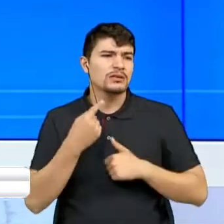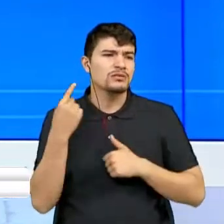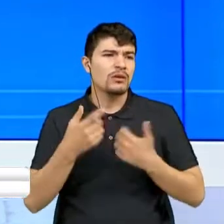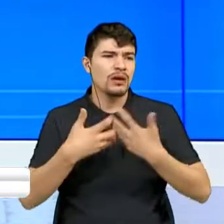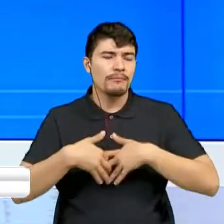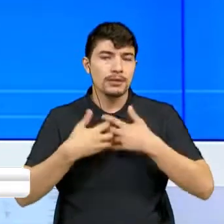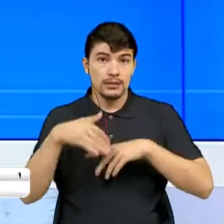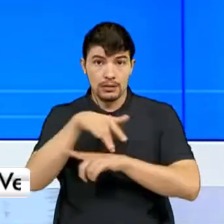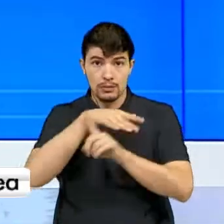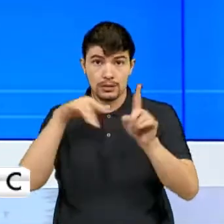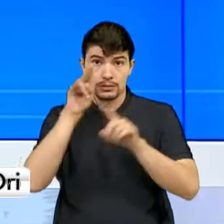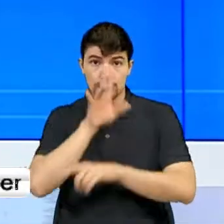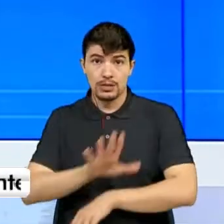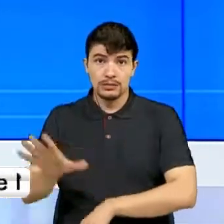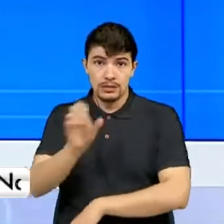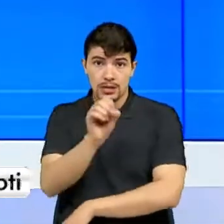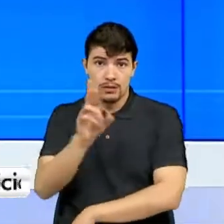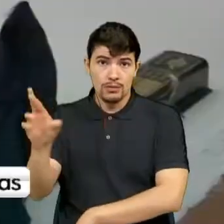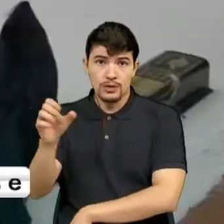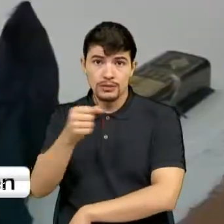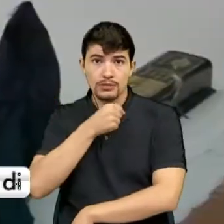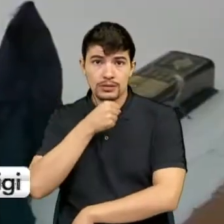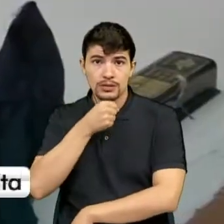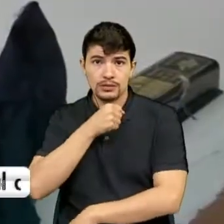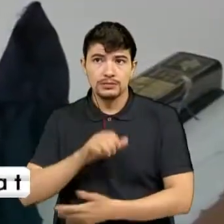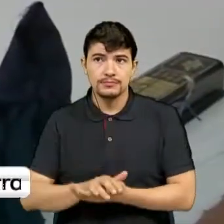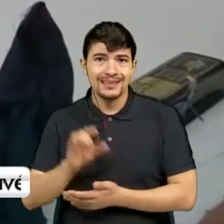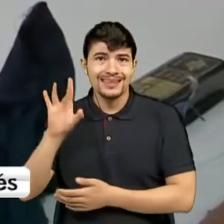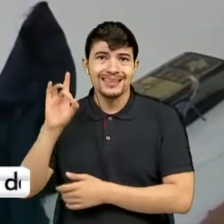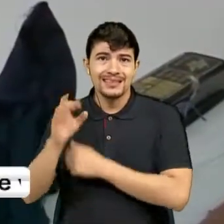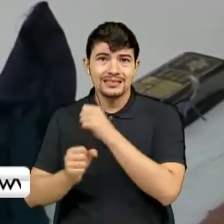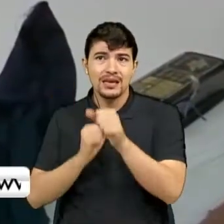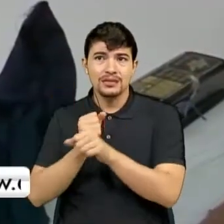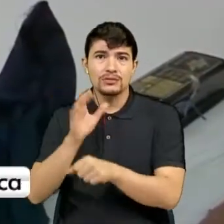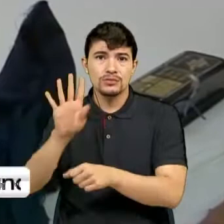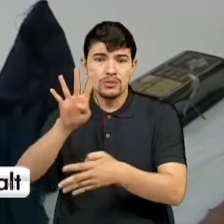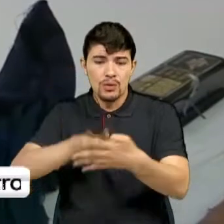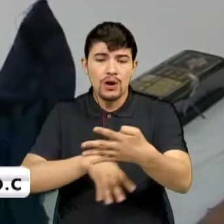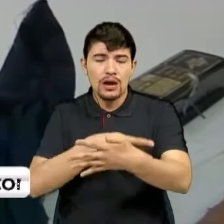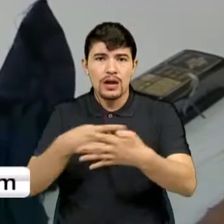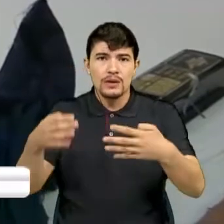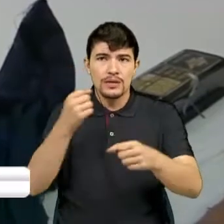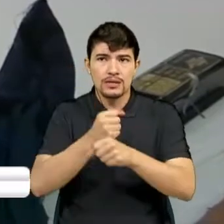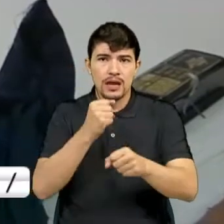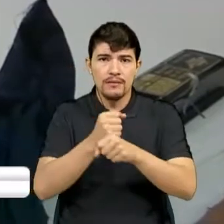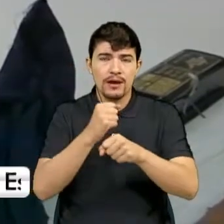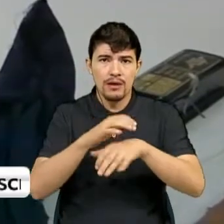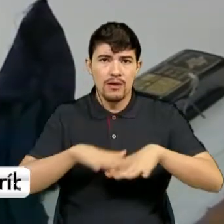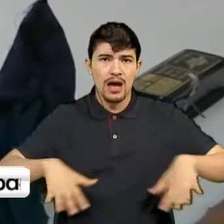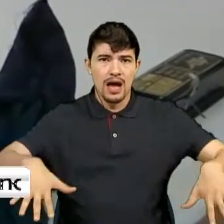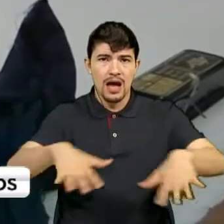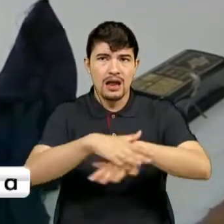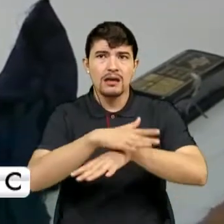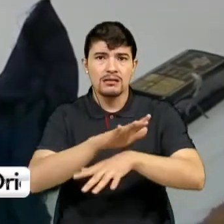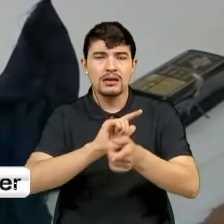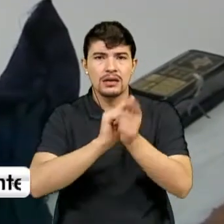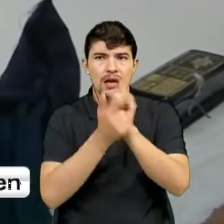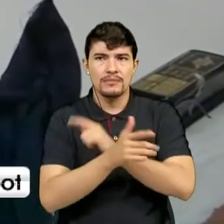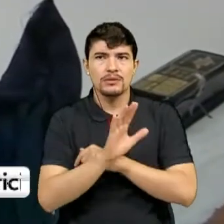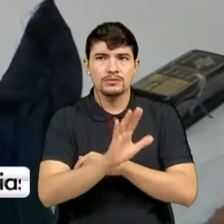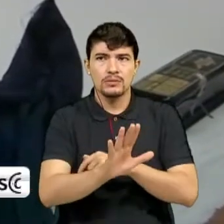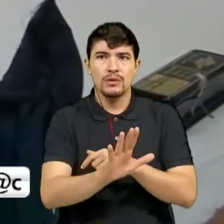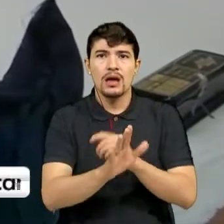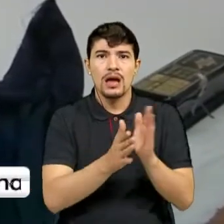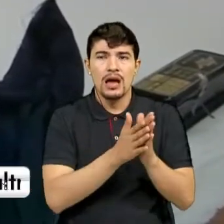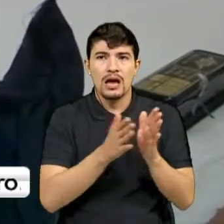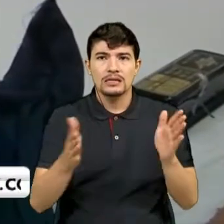Contexto Nacional en Oriente Noticias. Hace 15 años, el horario de trabajo ordinario para el sector asalariado fue cambiado, extendiéndose